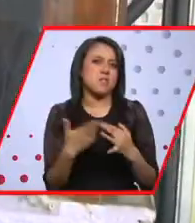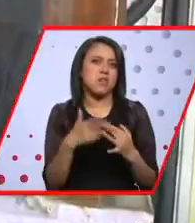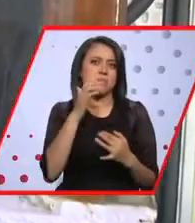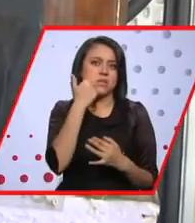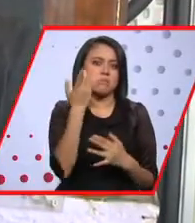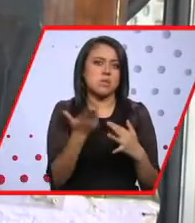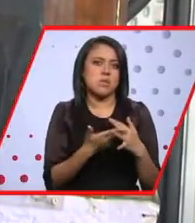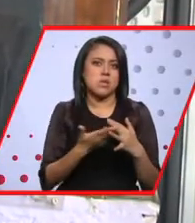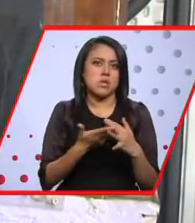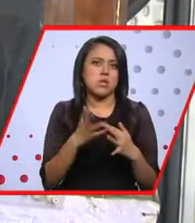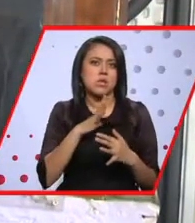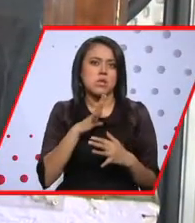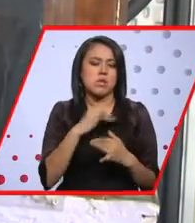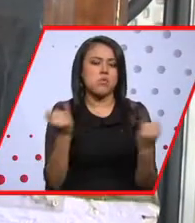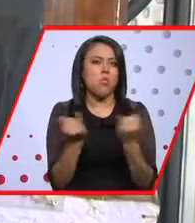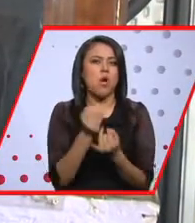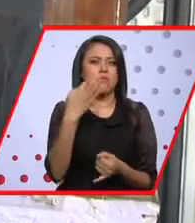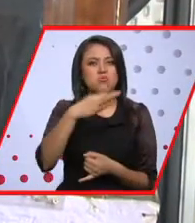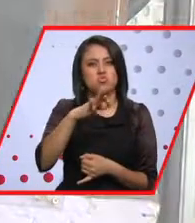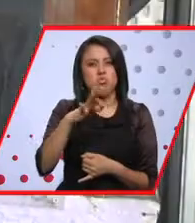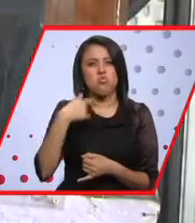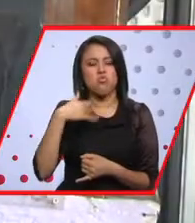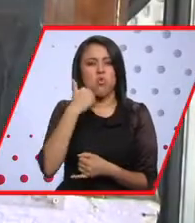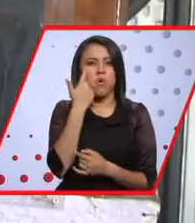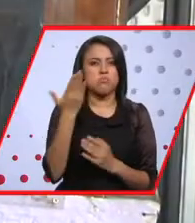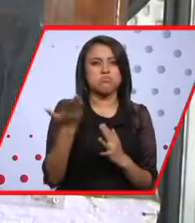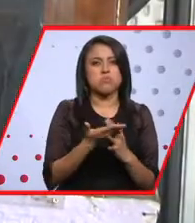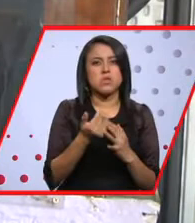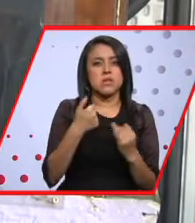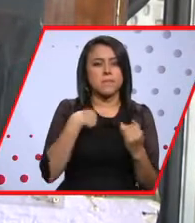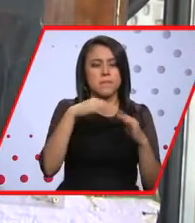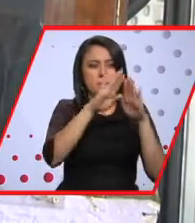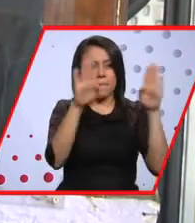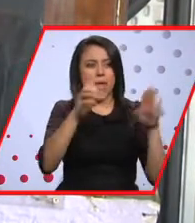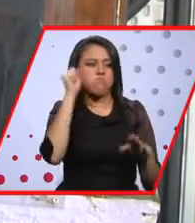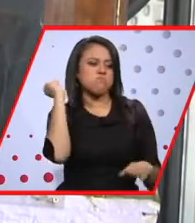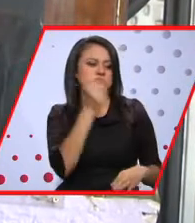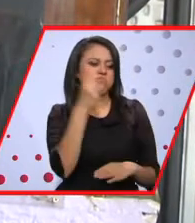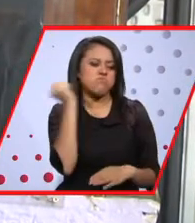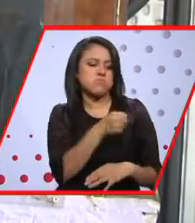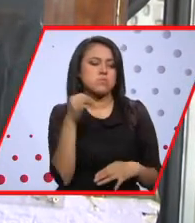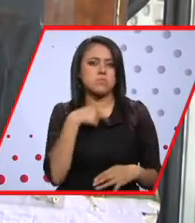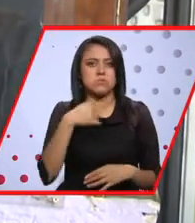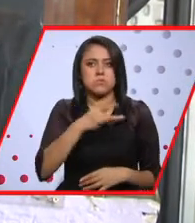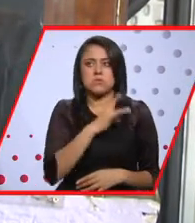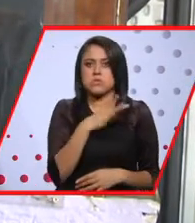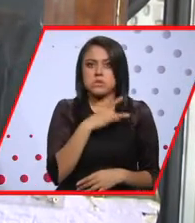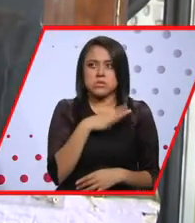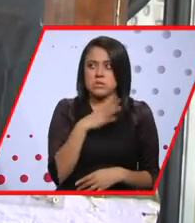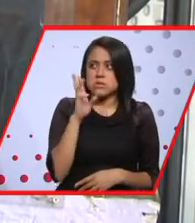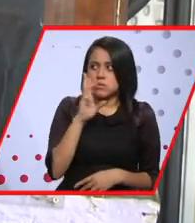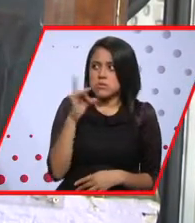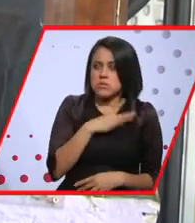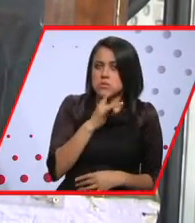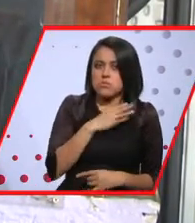groserías y que en cuanto saliera me iban a matar. Tengo miedo de mi integridad Tengo miedo de lo que estas personas